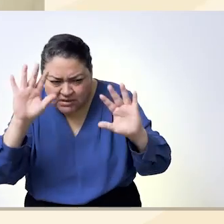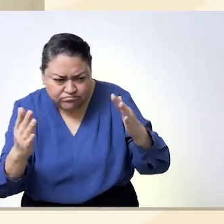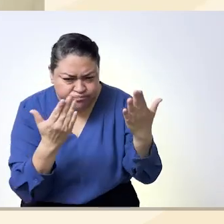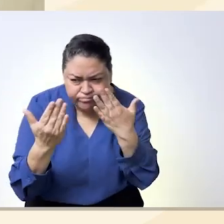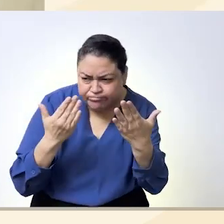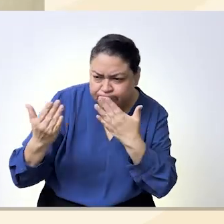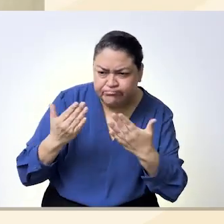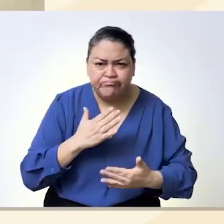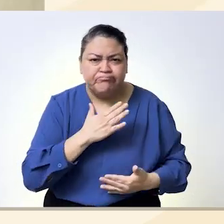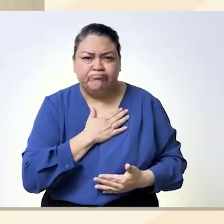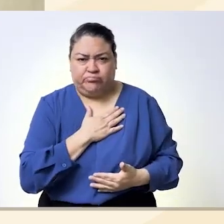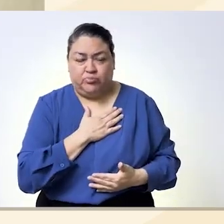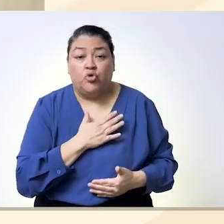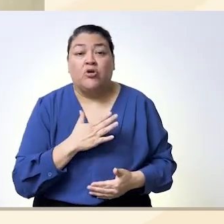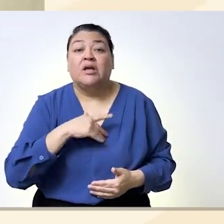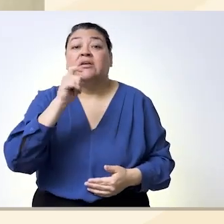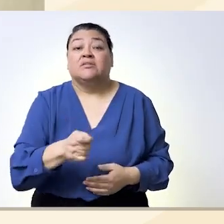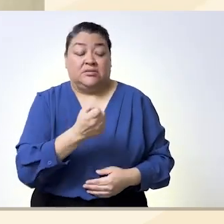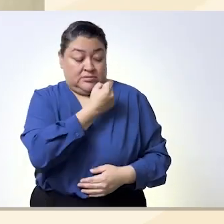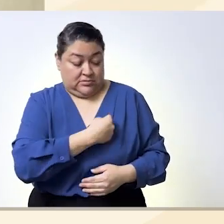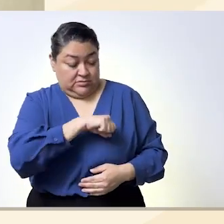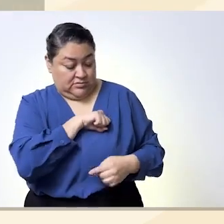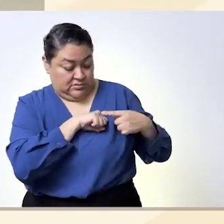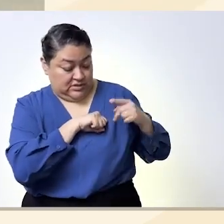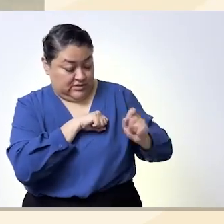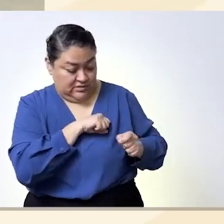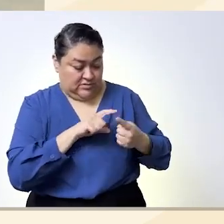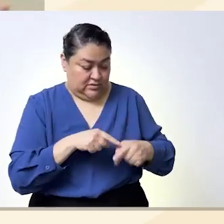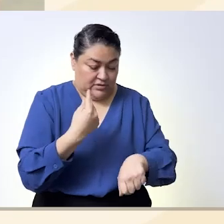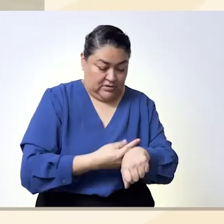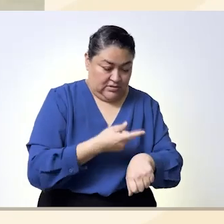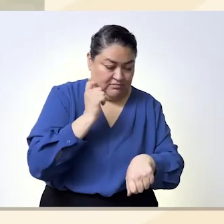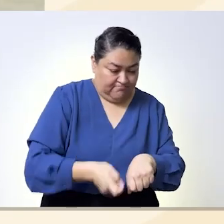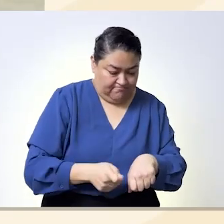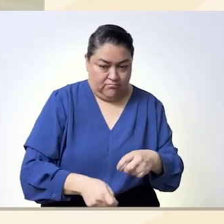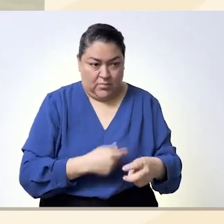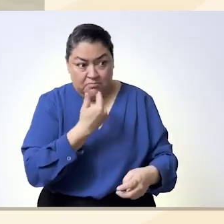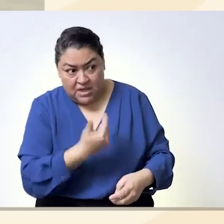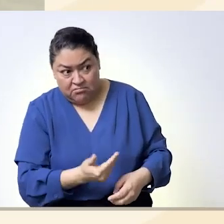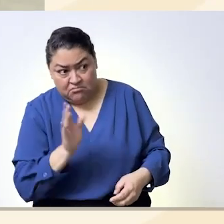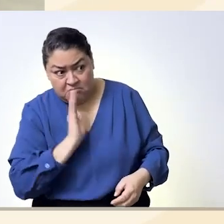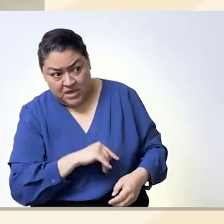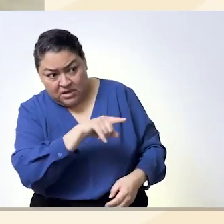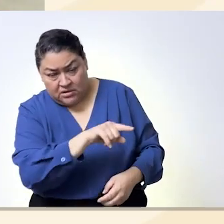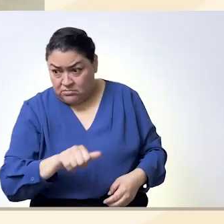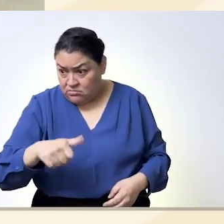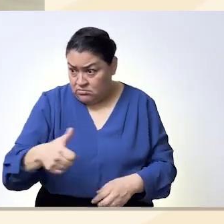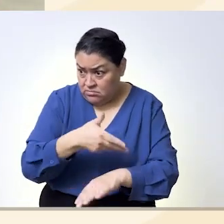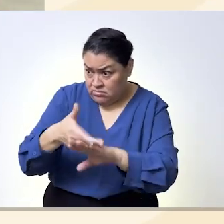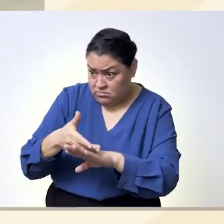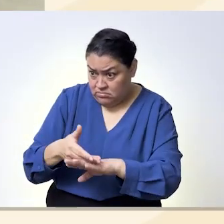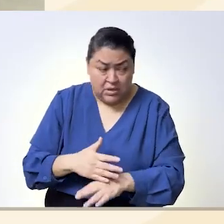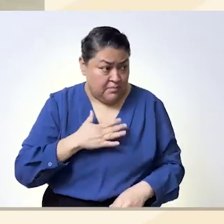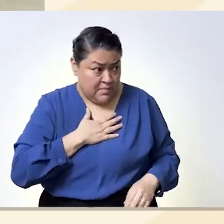salud? ¿Qué es la enfermedad? ¿Qué es lo bueno? ¿Qué es lo malo? ¿Nos sirve ese concepto? ¿A alguien le sirve? A mí no. A mí desde hace mucho que no me